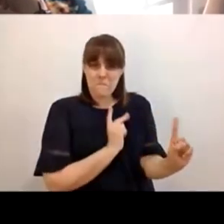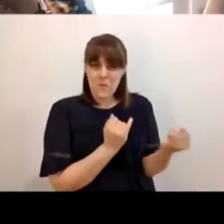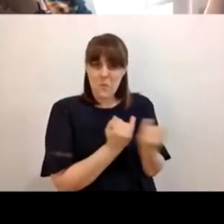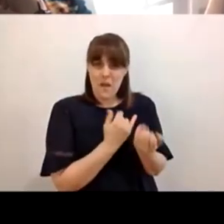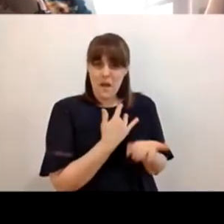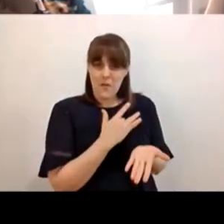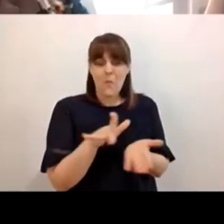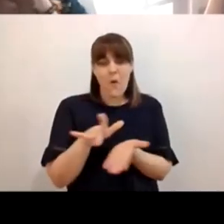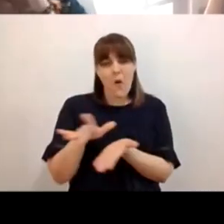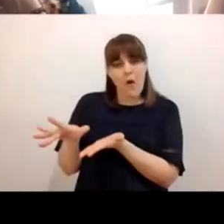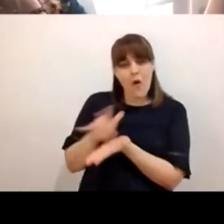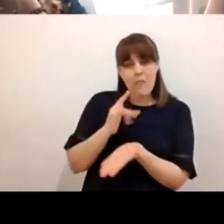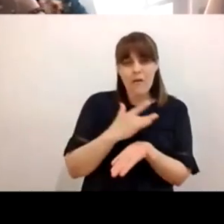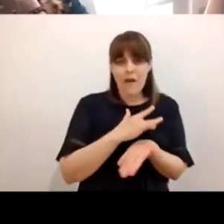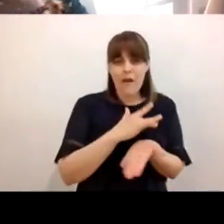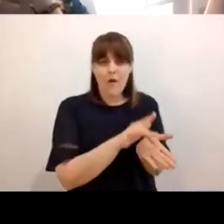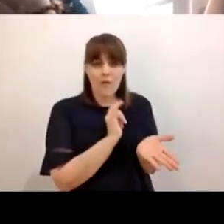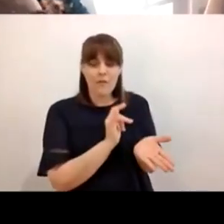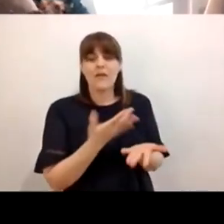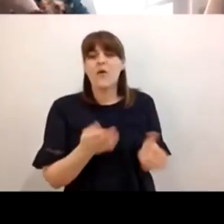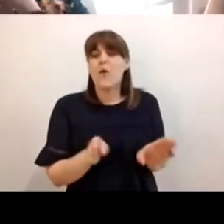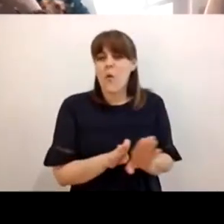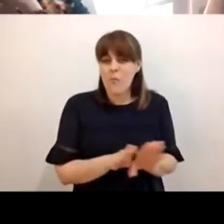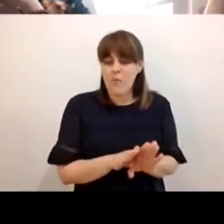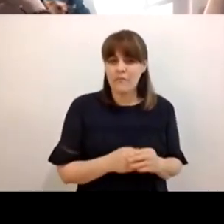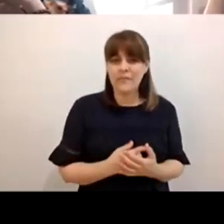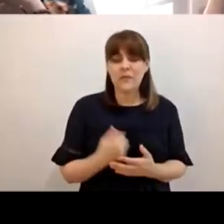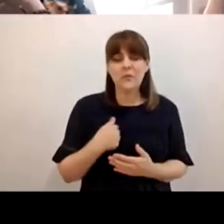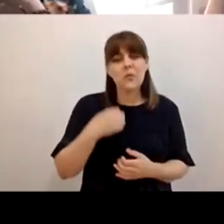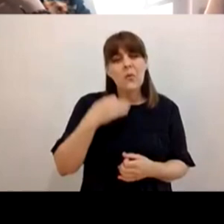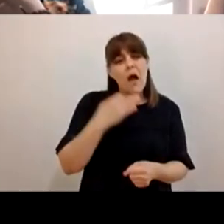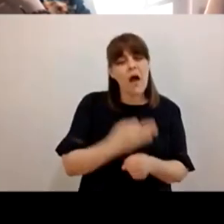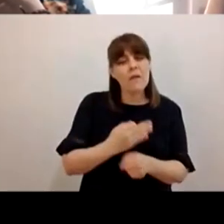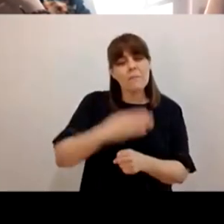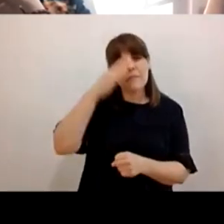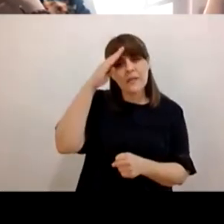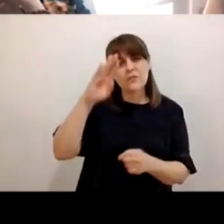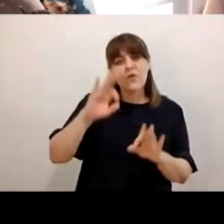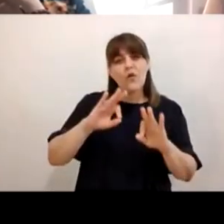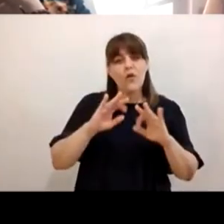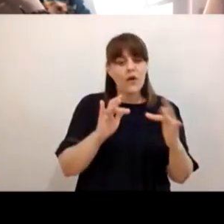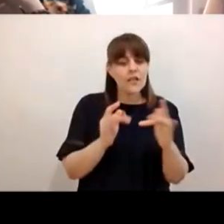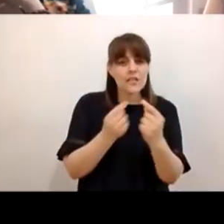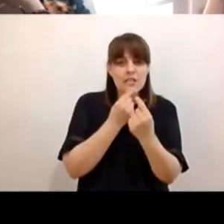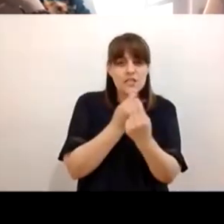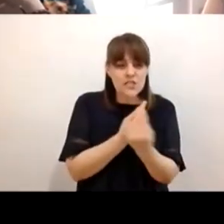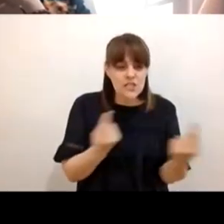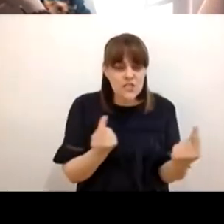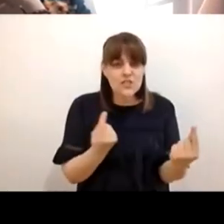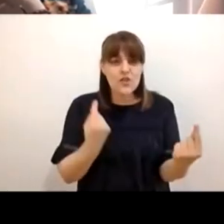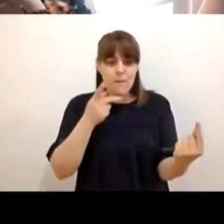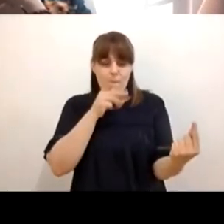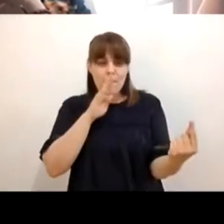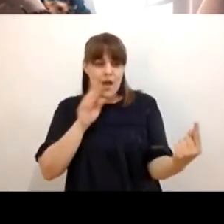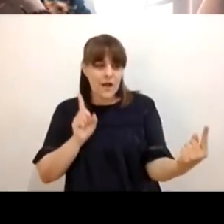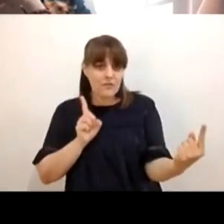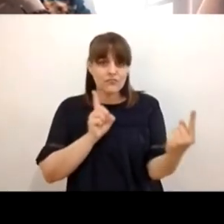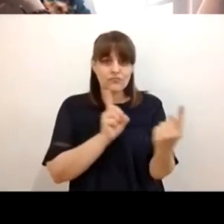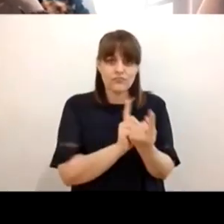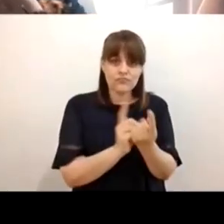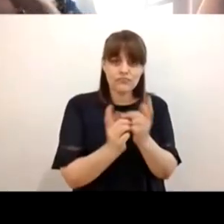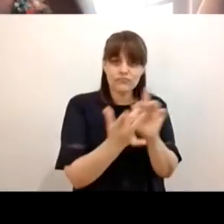me parece que este hoy día hay una relación muy distinta con las criaturas me explico